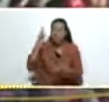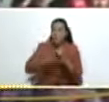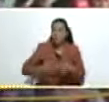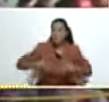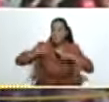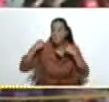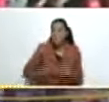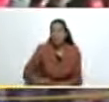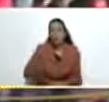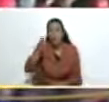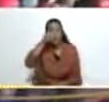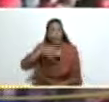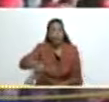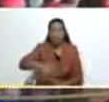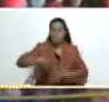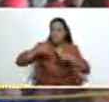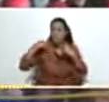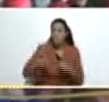la dignidad de un pueblo.